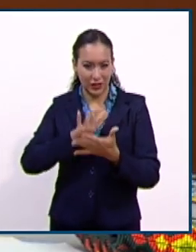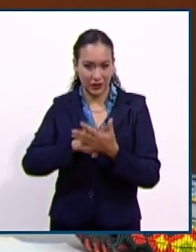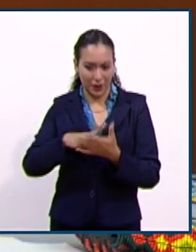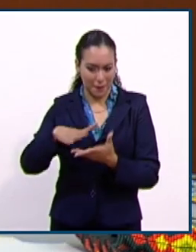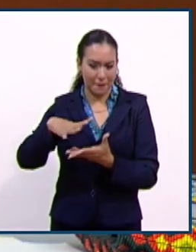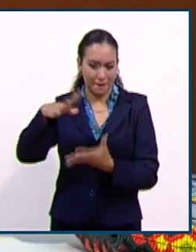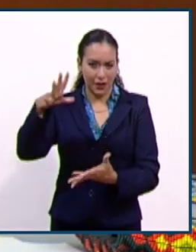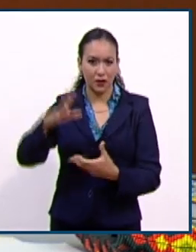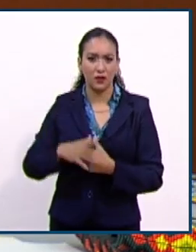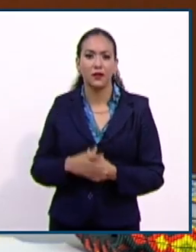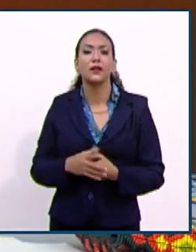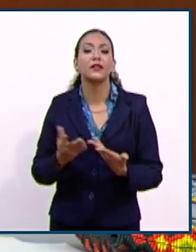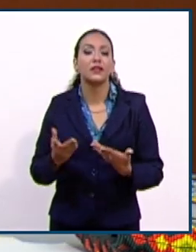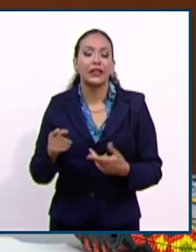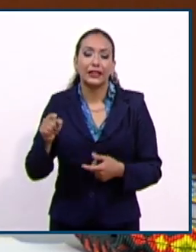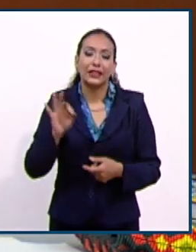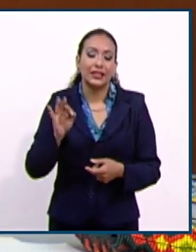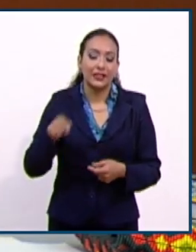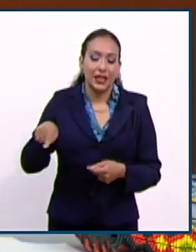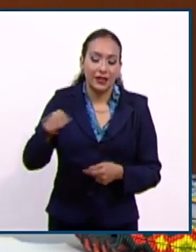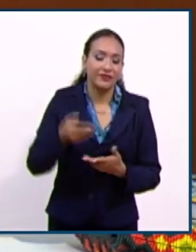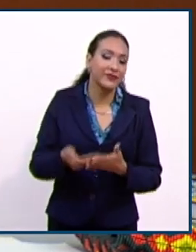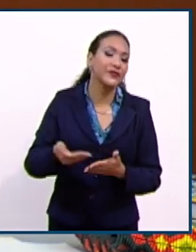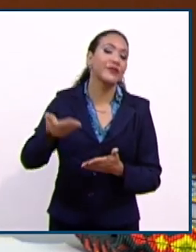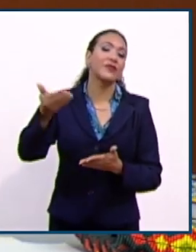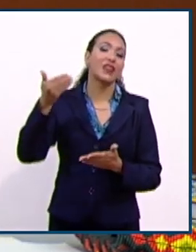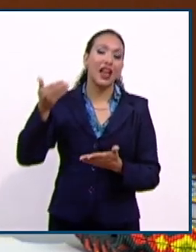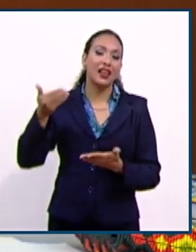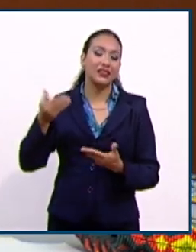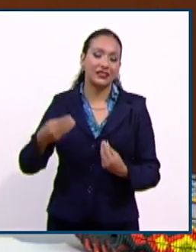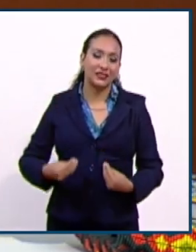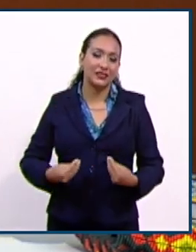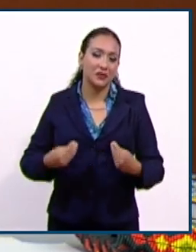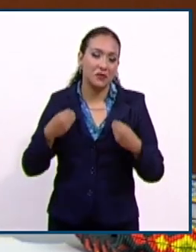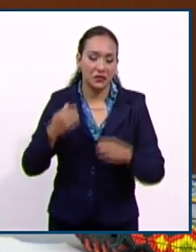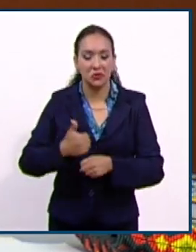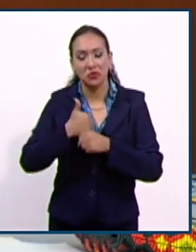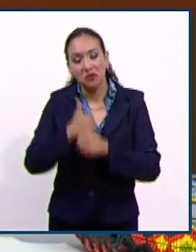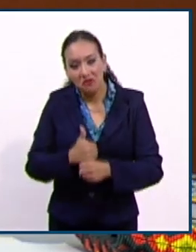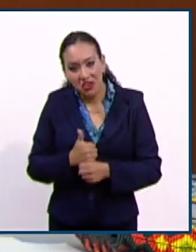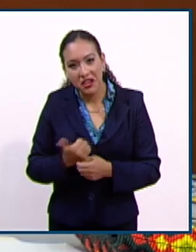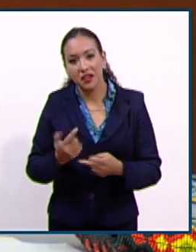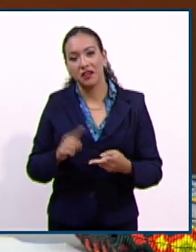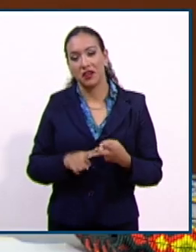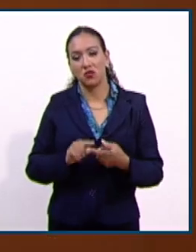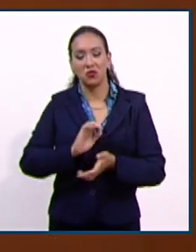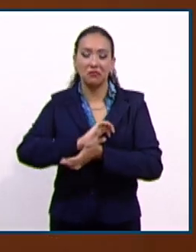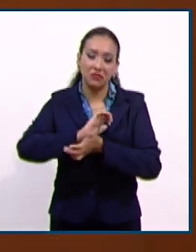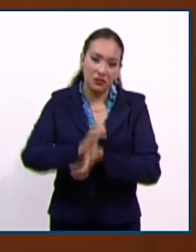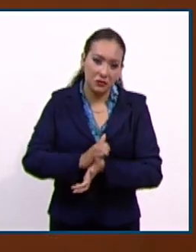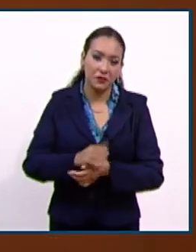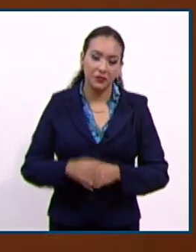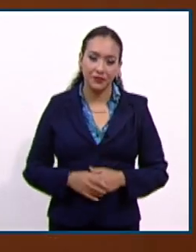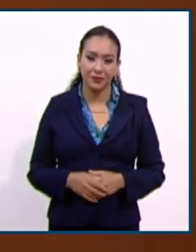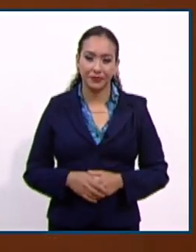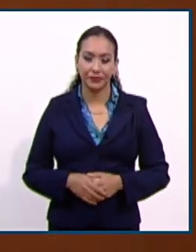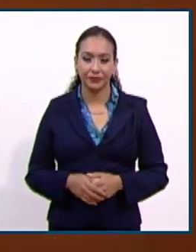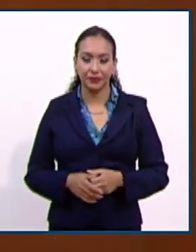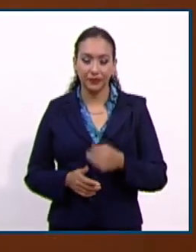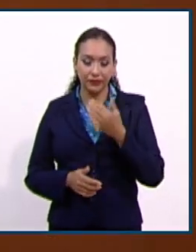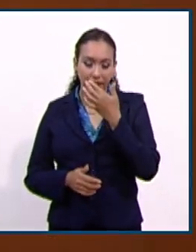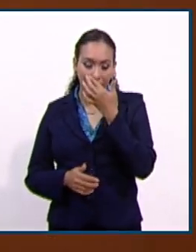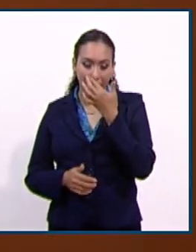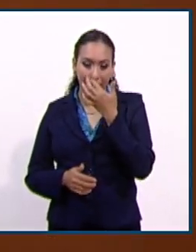de la libertad provienen ya de contextos de mucha violencia, de marginación, de discriminación. La falta de